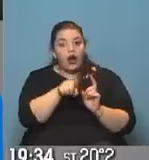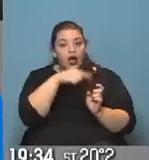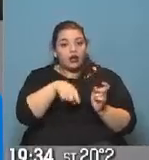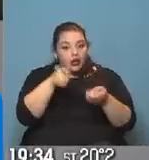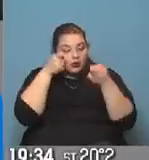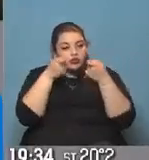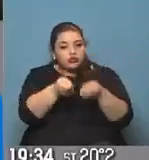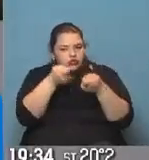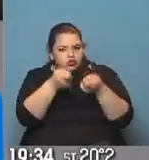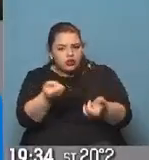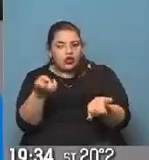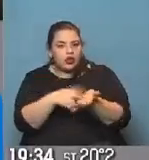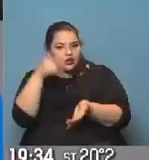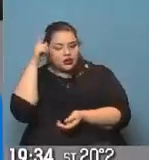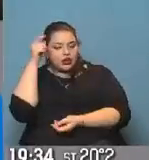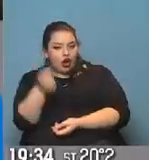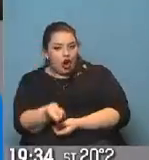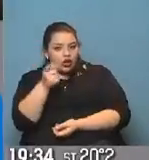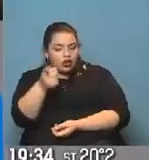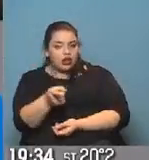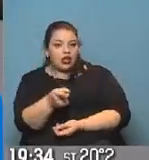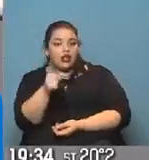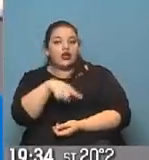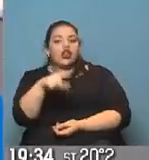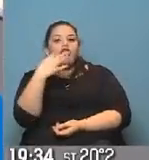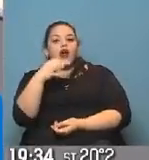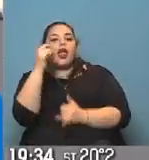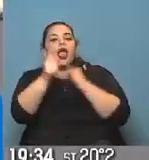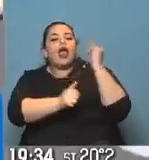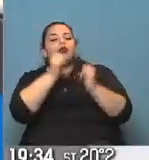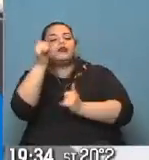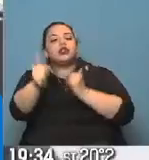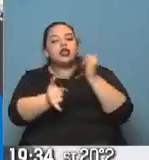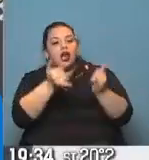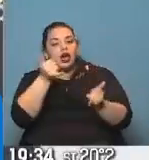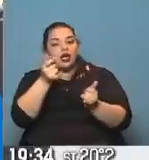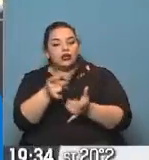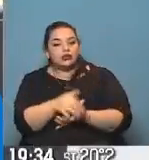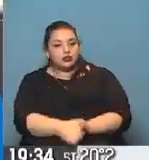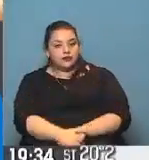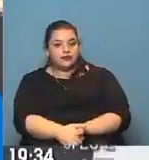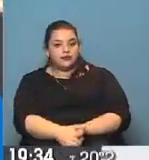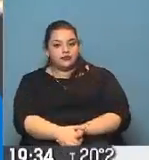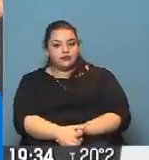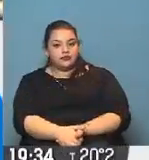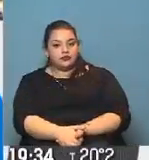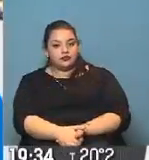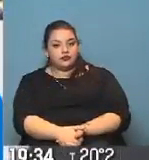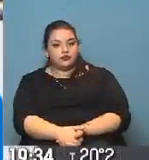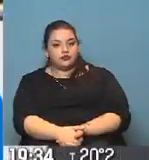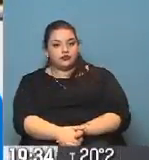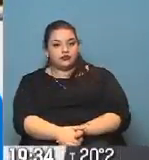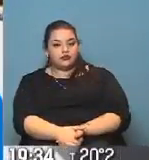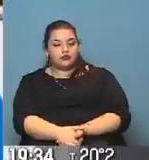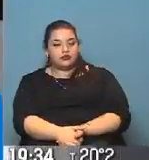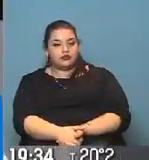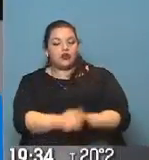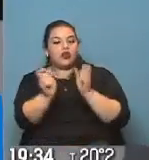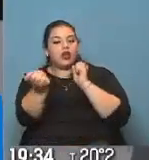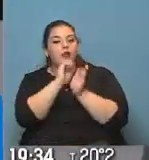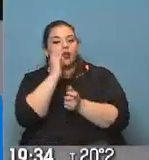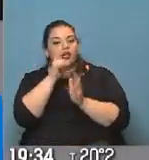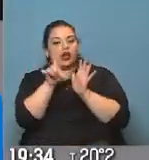la Corte, y la respuesta que tiene que dar la Corte es explicar una inconsistencia que tiene la ley. Recordemos, esta